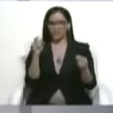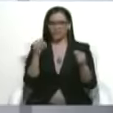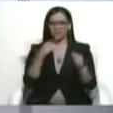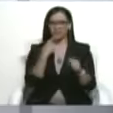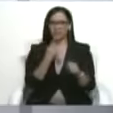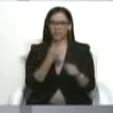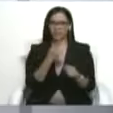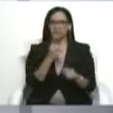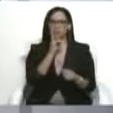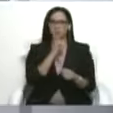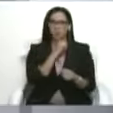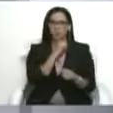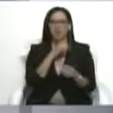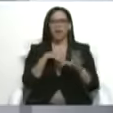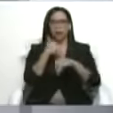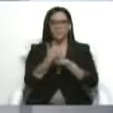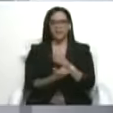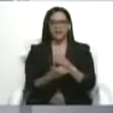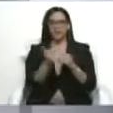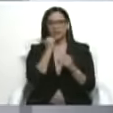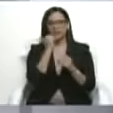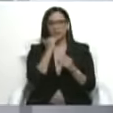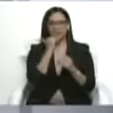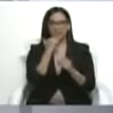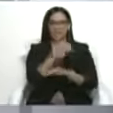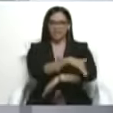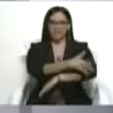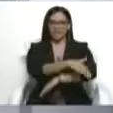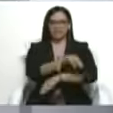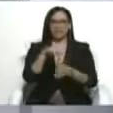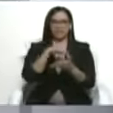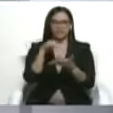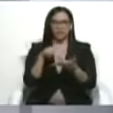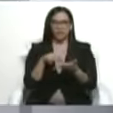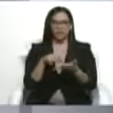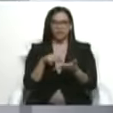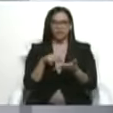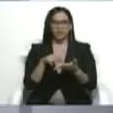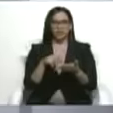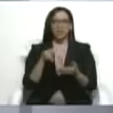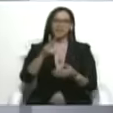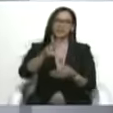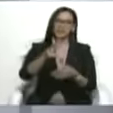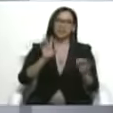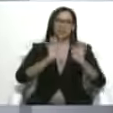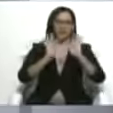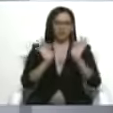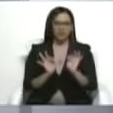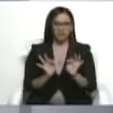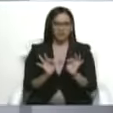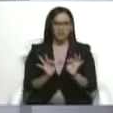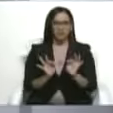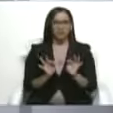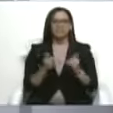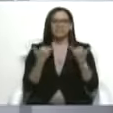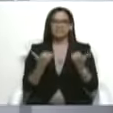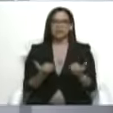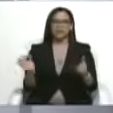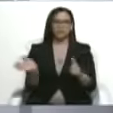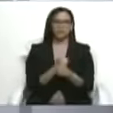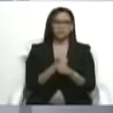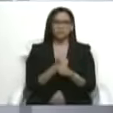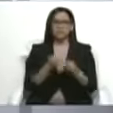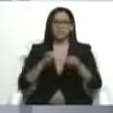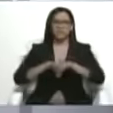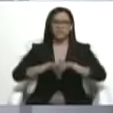como nombre al plan de manifestaciones callejeras nacionales. La tercera fase ya totalmente desmantelada y